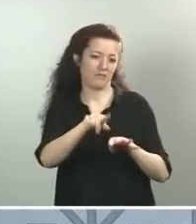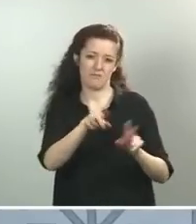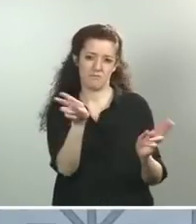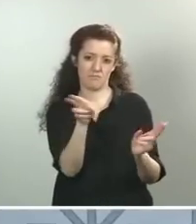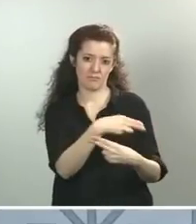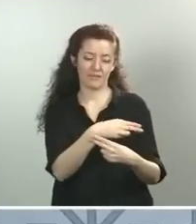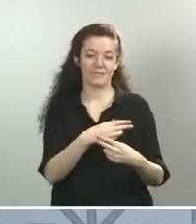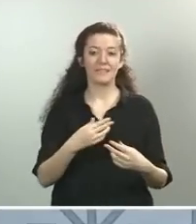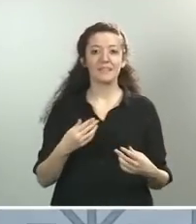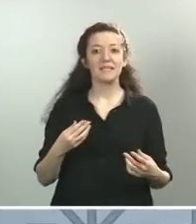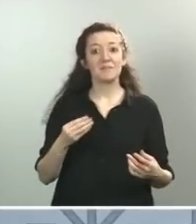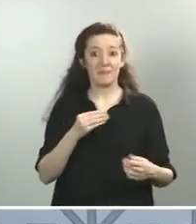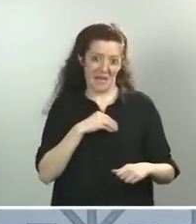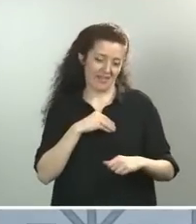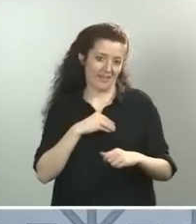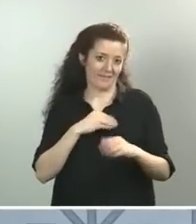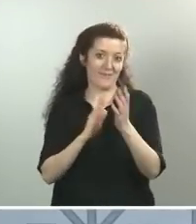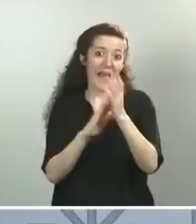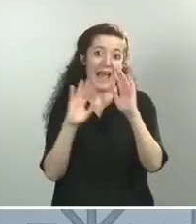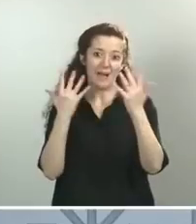ás oito e media cada día.